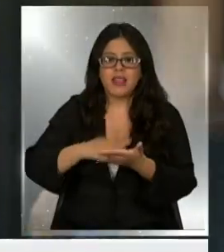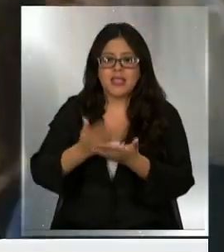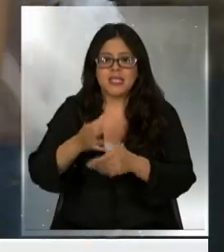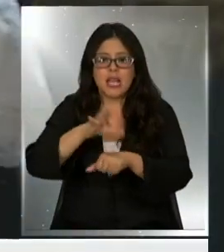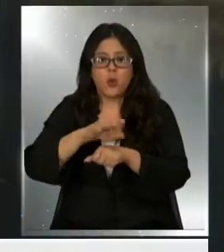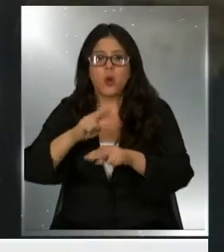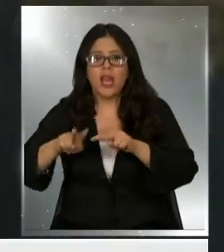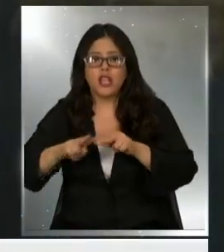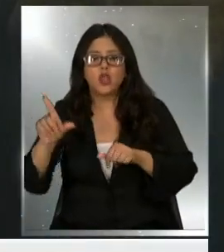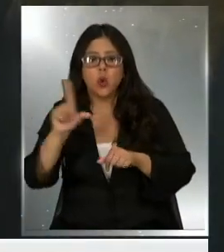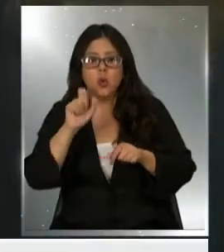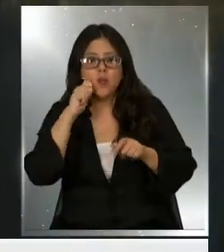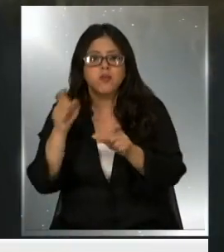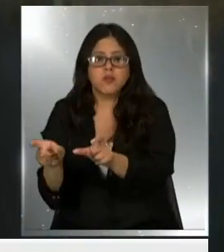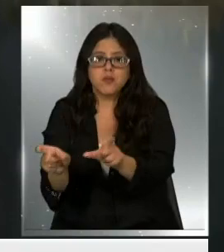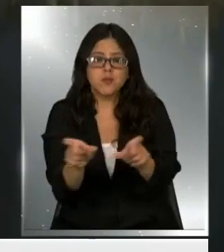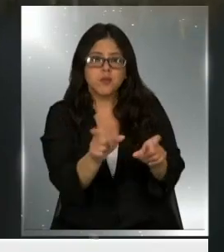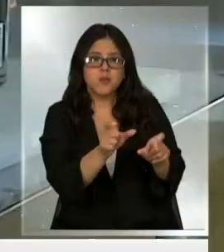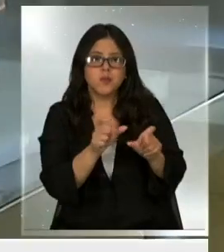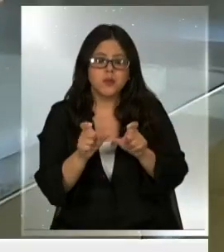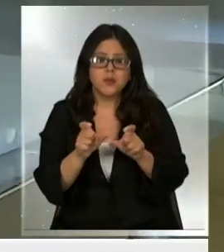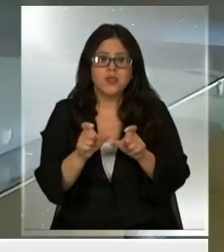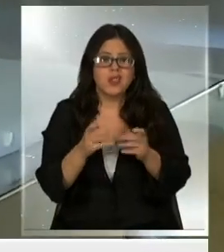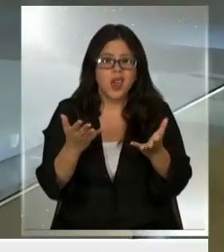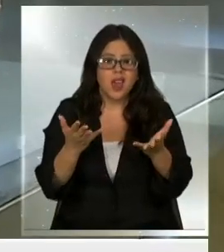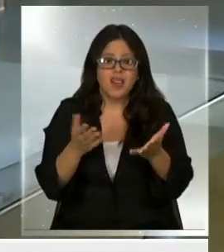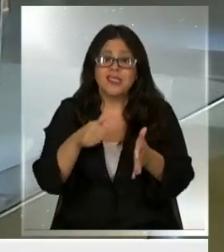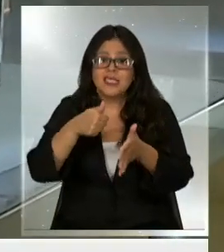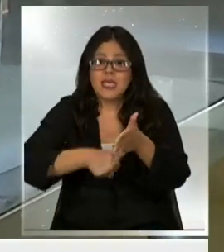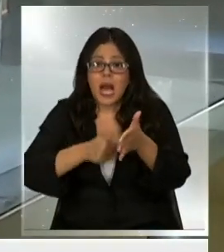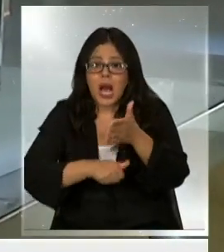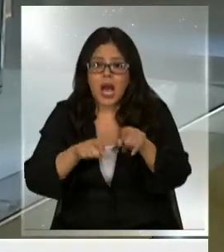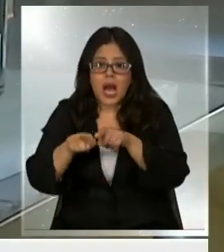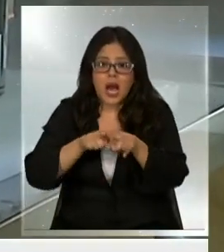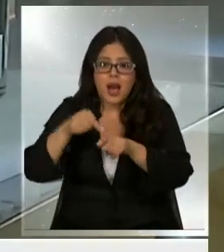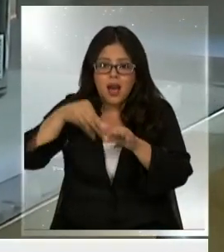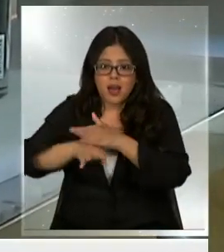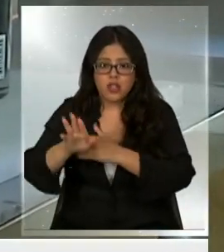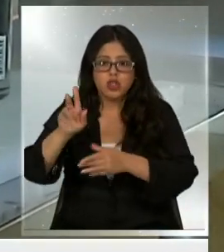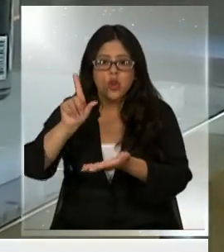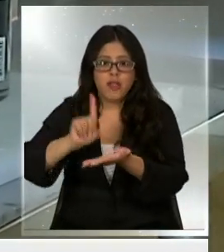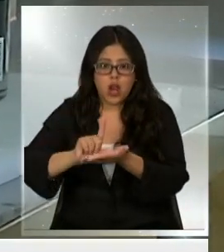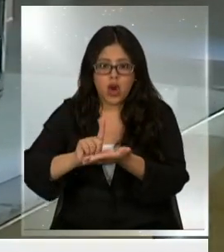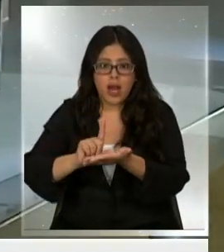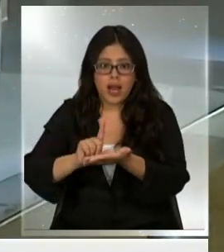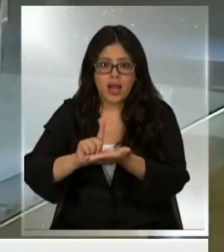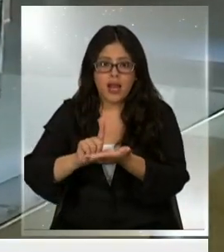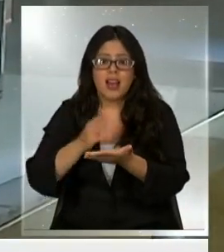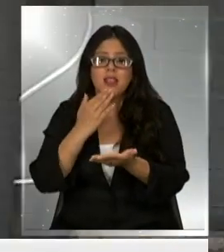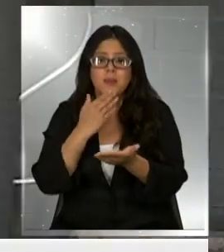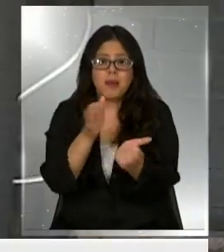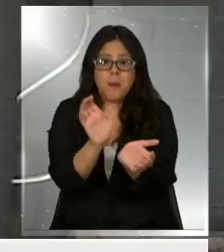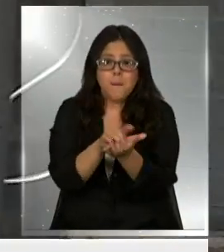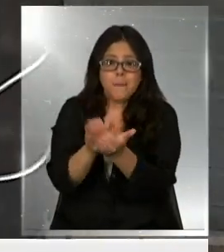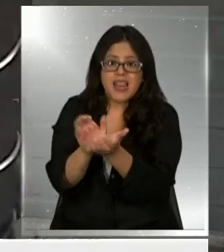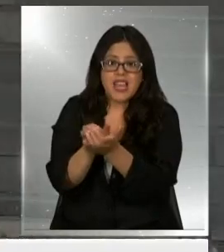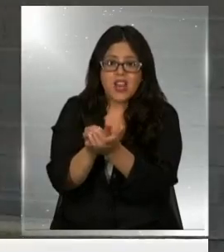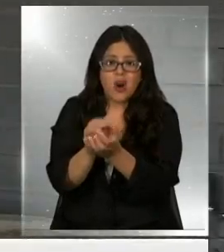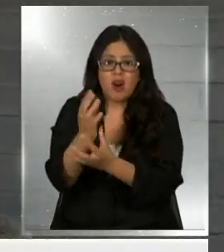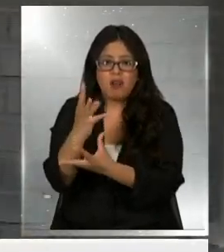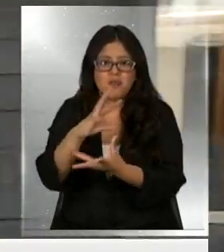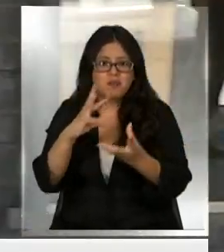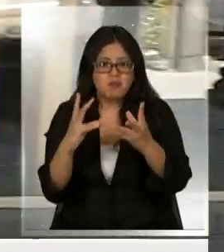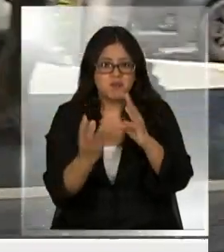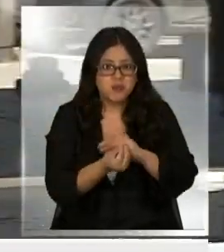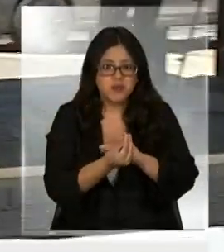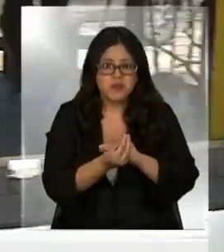lunes. La fiscalización descubrió fecas de ratón en el interior del local, productos del mar descompuestos y nula